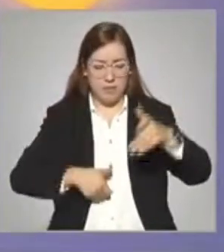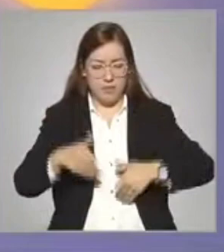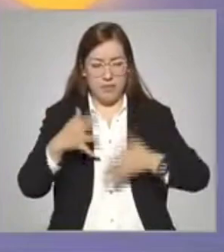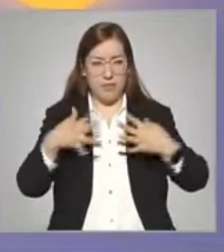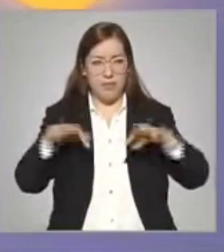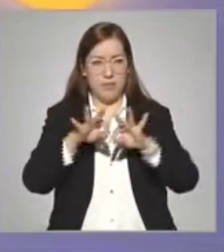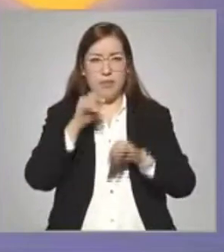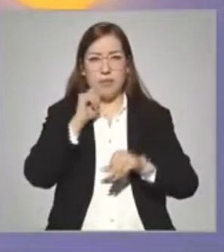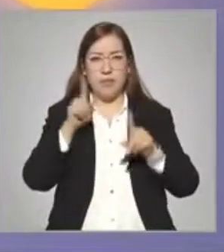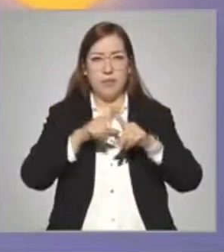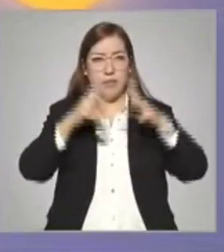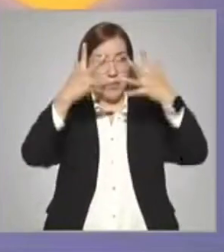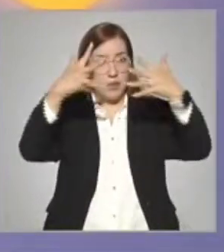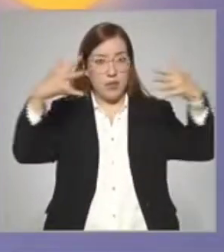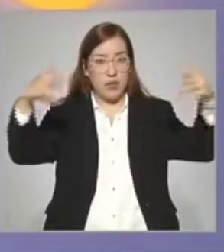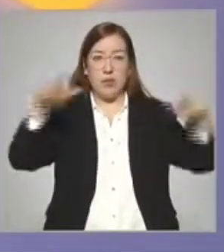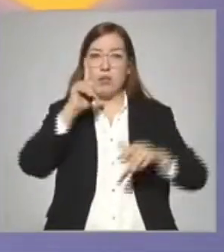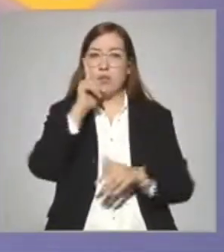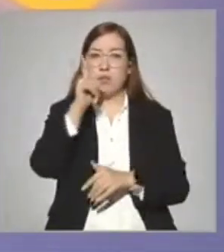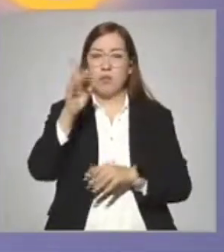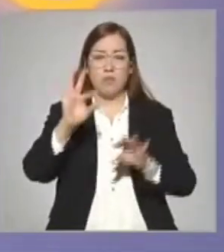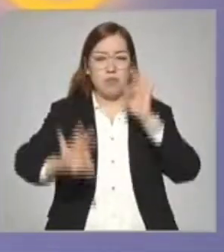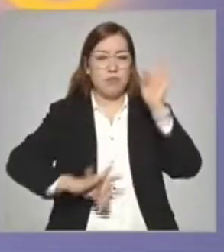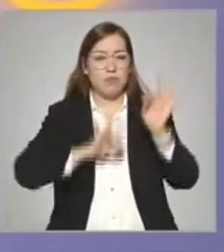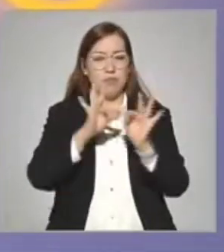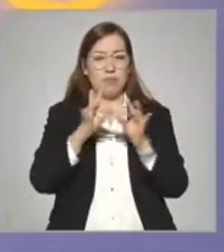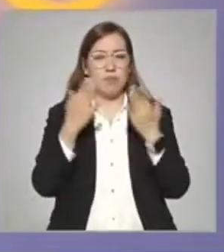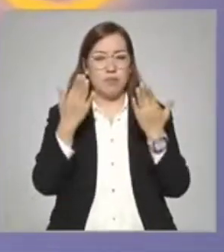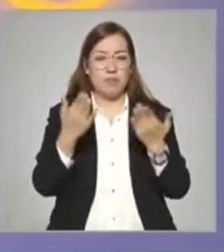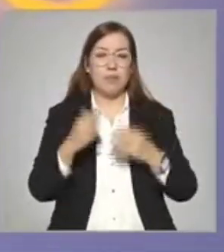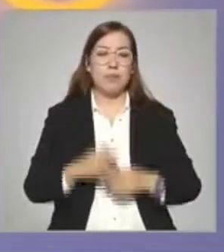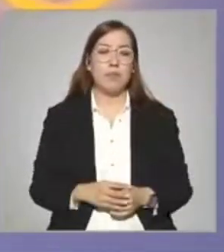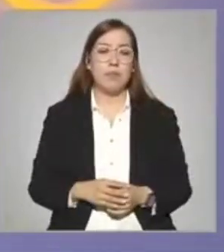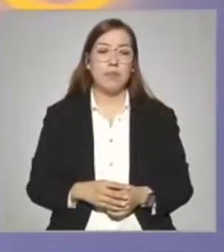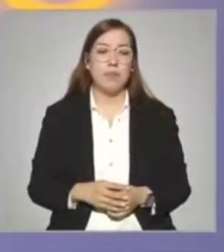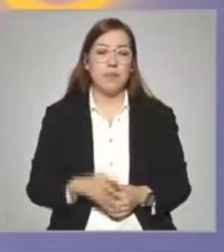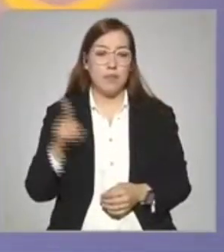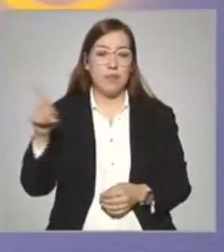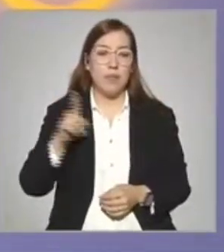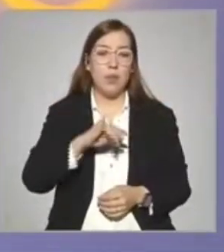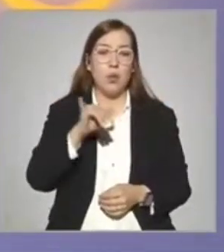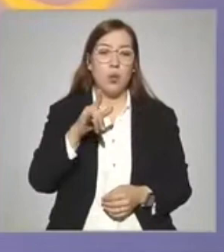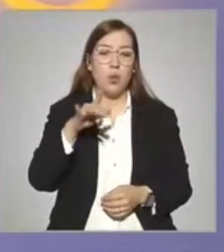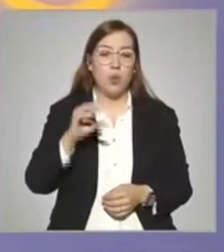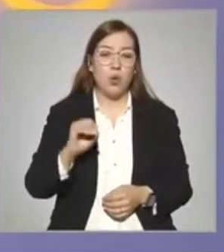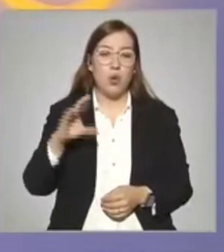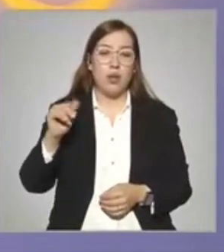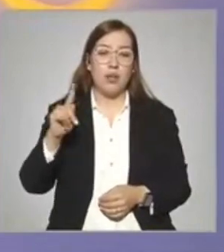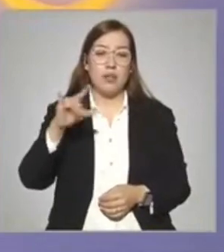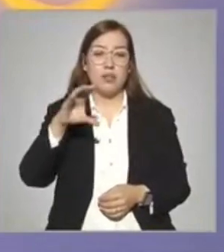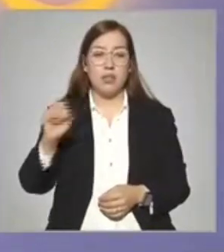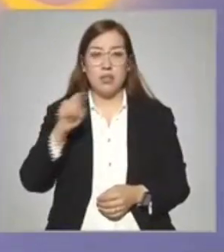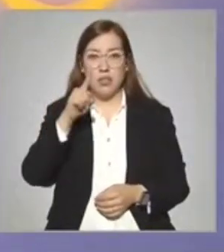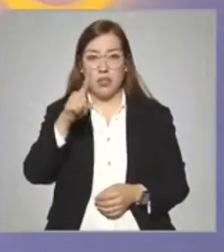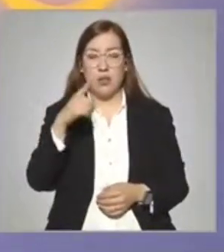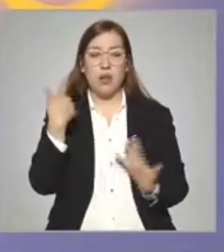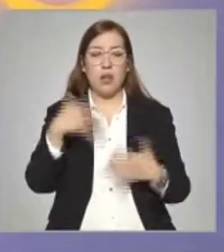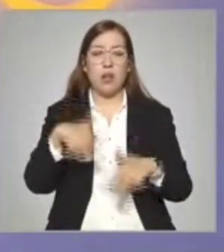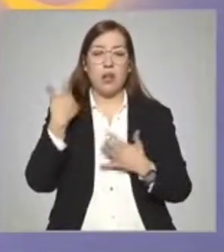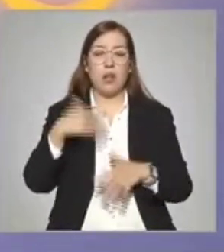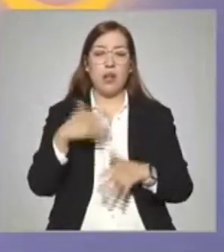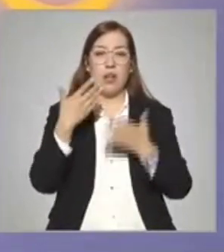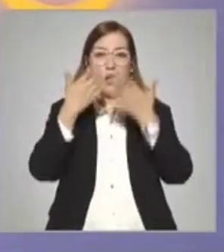impecable diseño de iluminación, harán que el escenario del Teatro Julio Castillo se convierta en una enorme